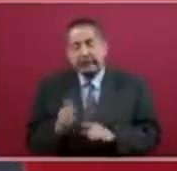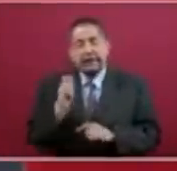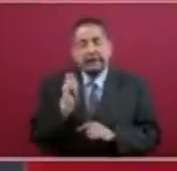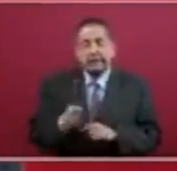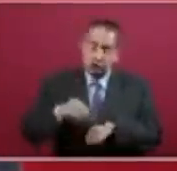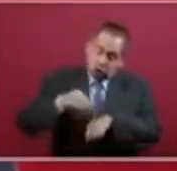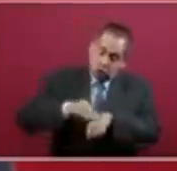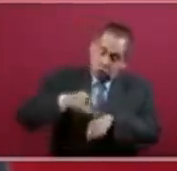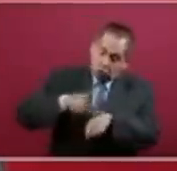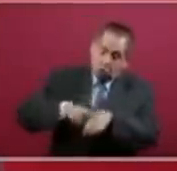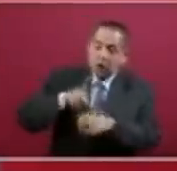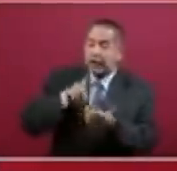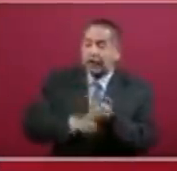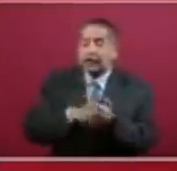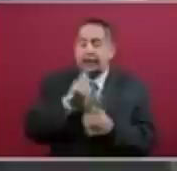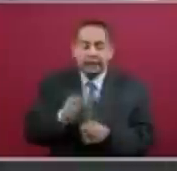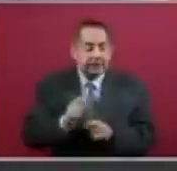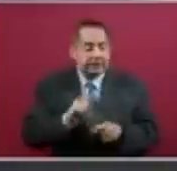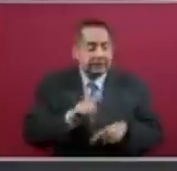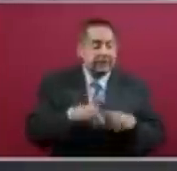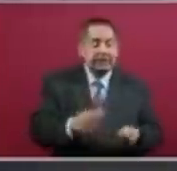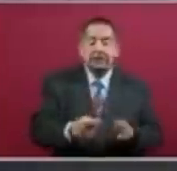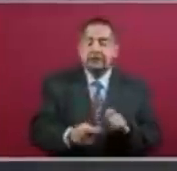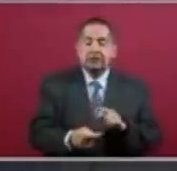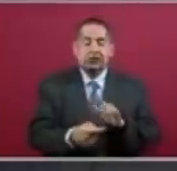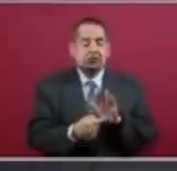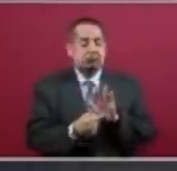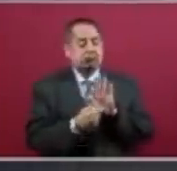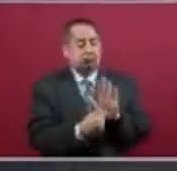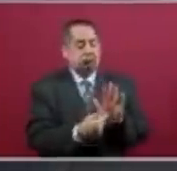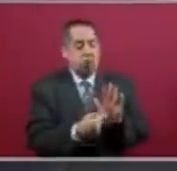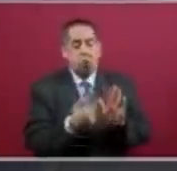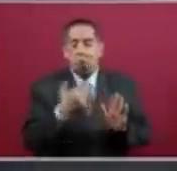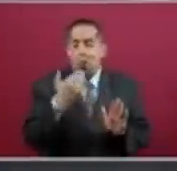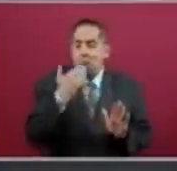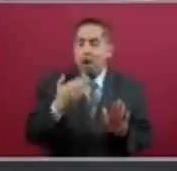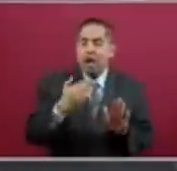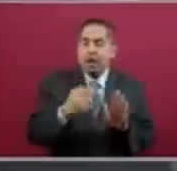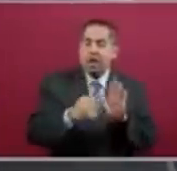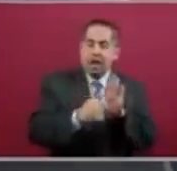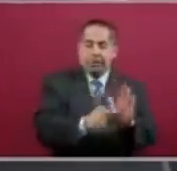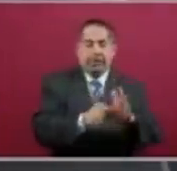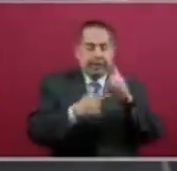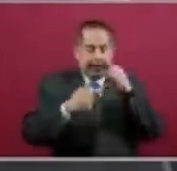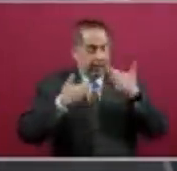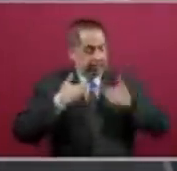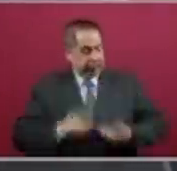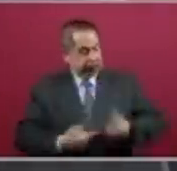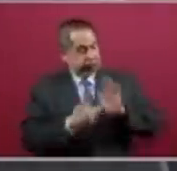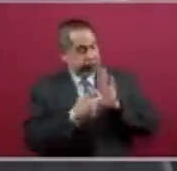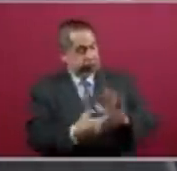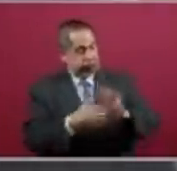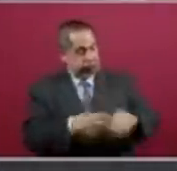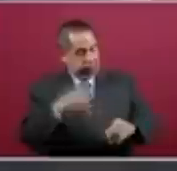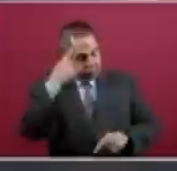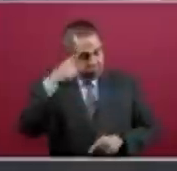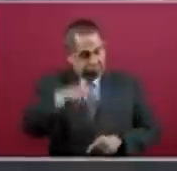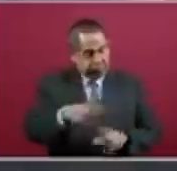sino es también para que le dé buenos ejemplos, para